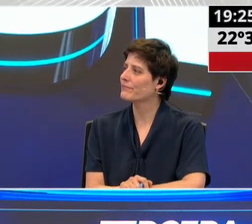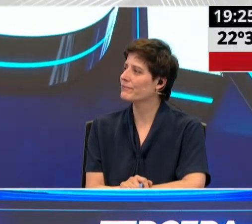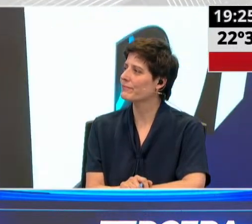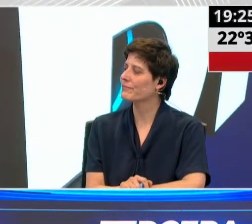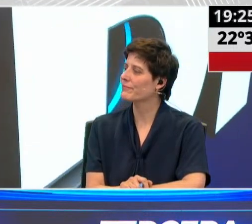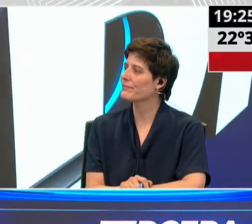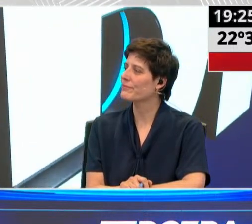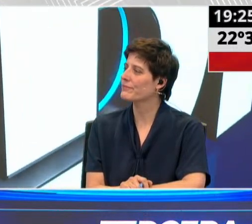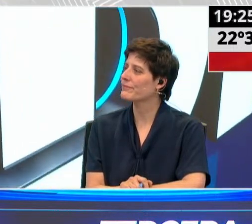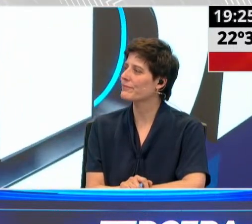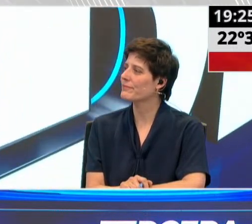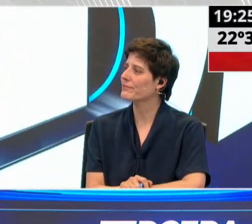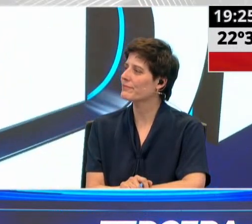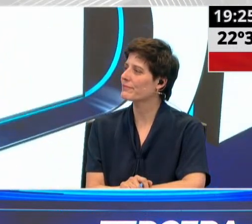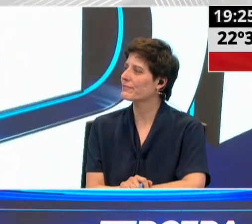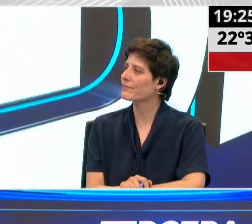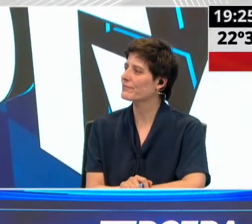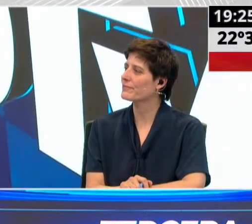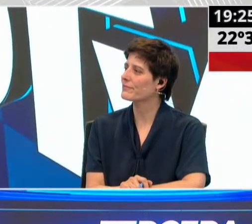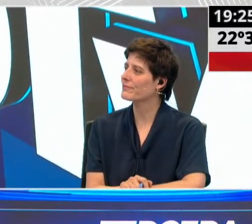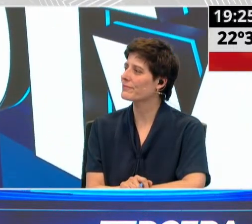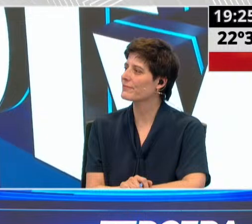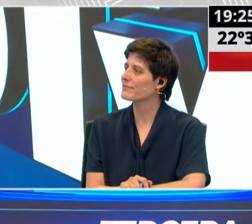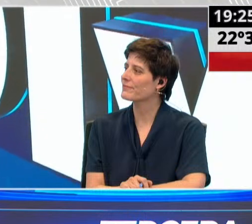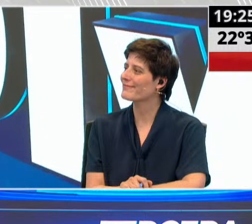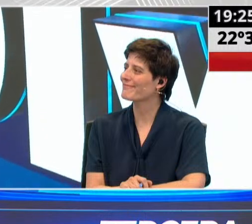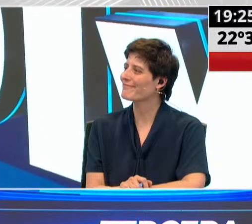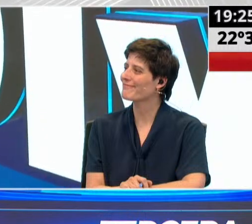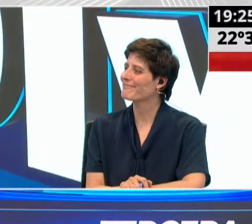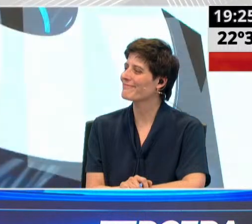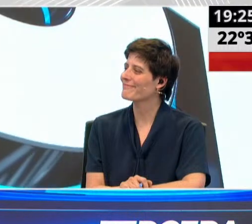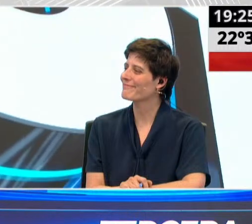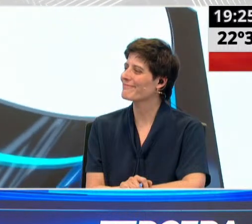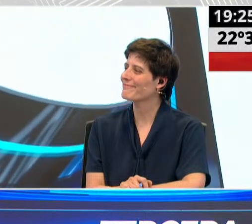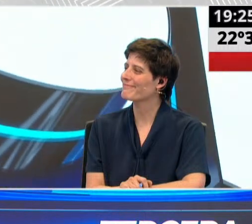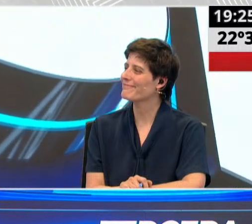bloque Evolución Radical y 2 años después, bueno, en